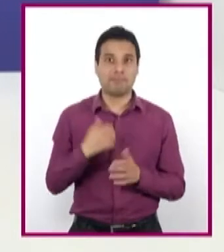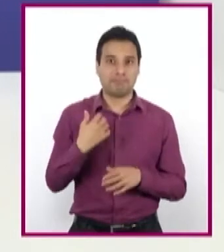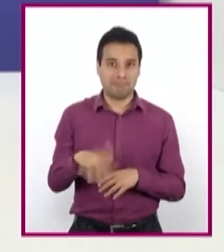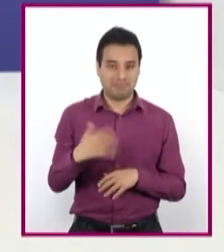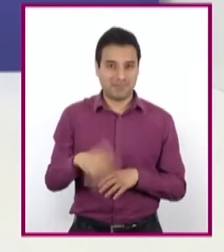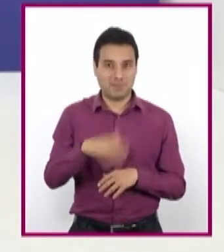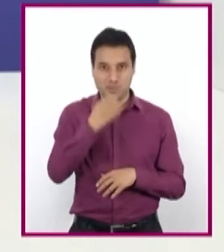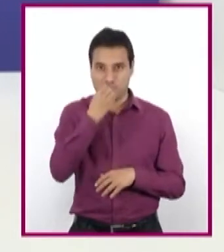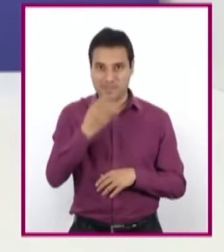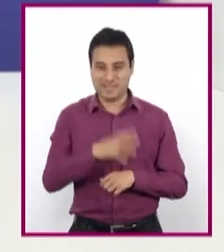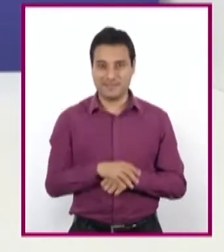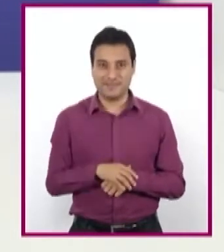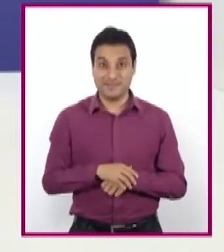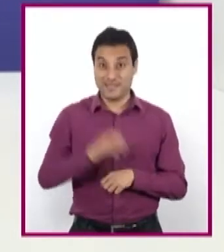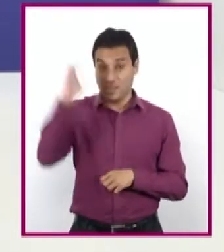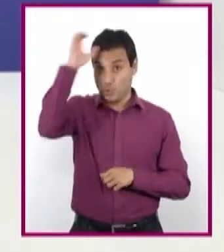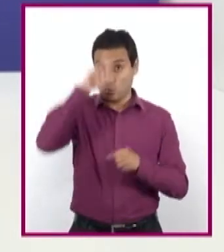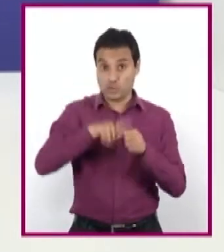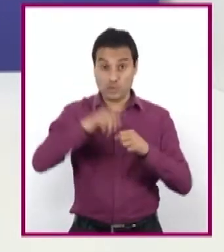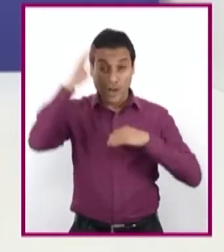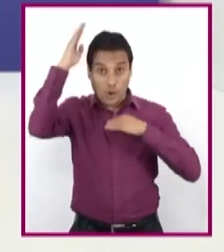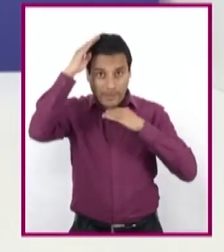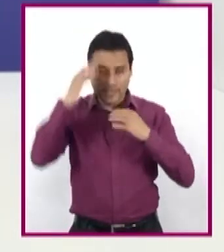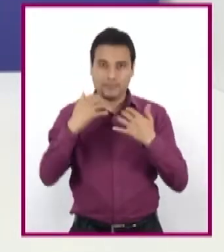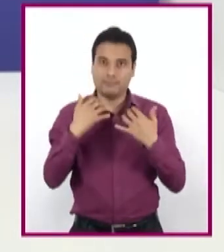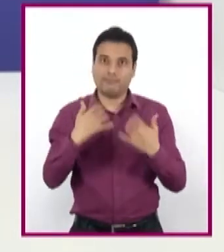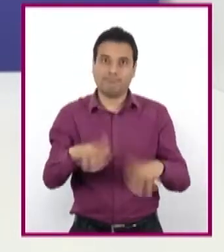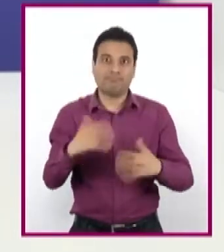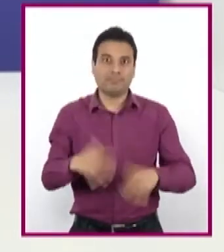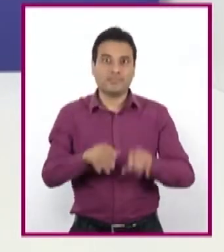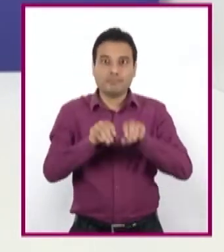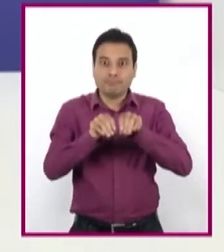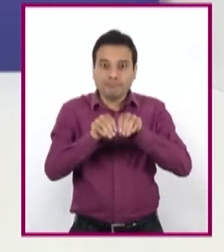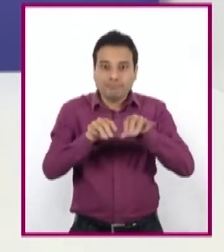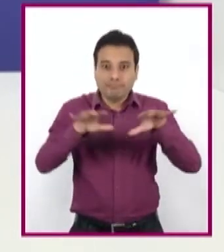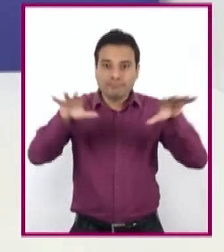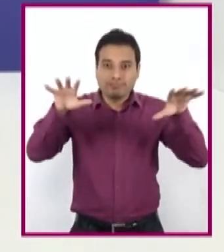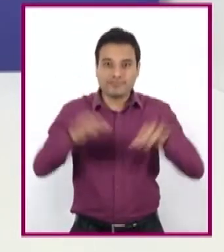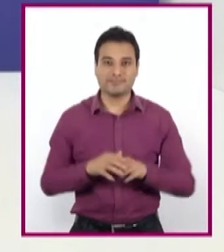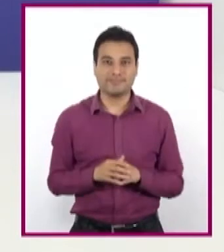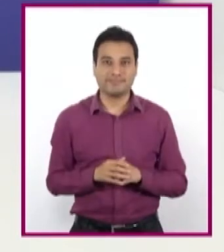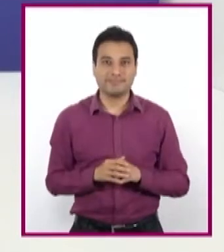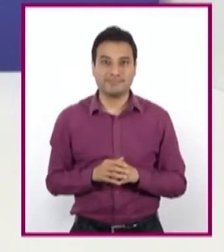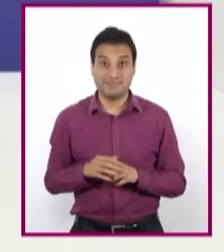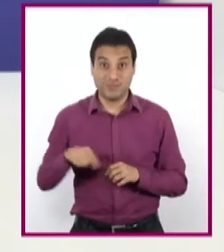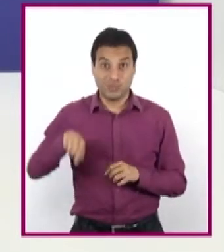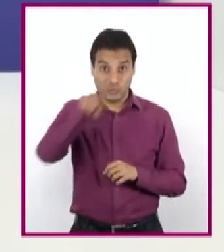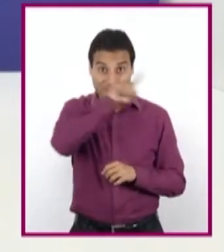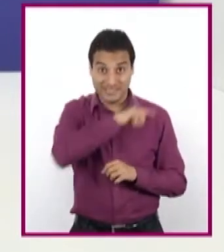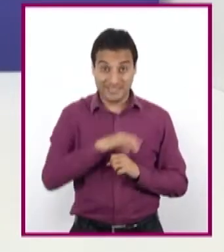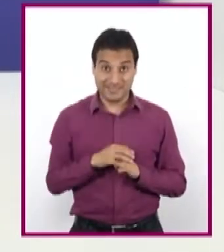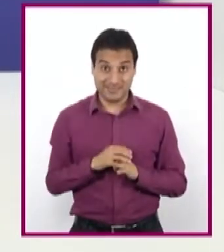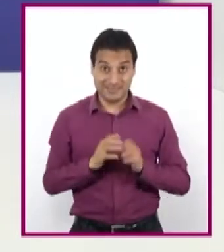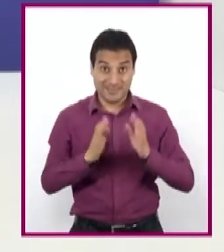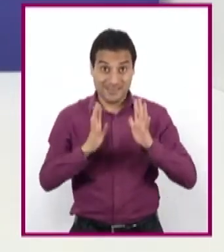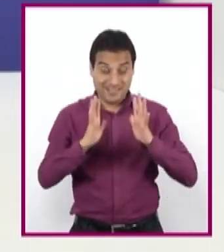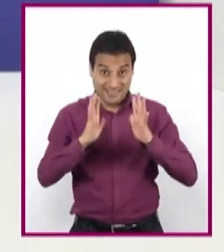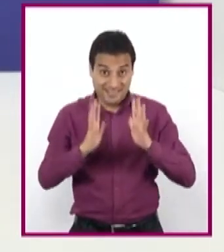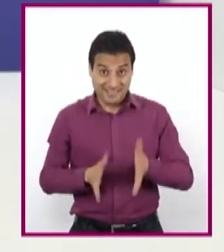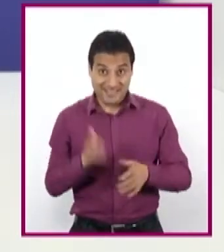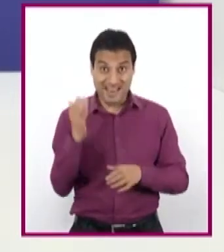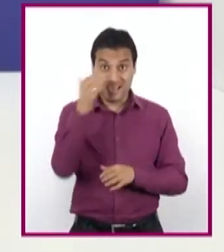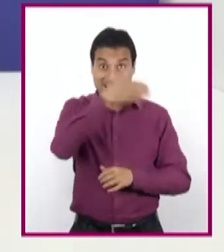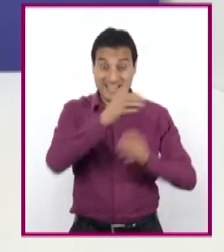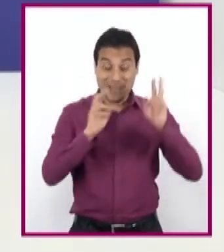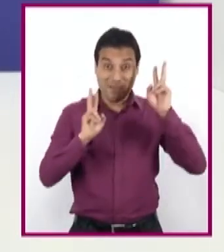impresionante la influencia de la cultura olmeca en territorios tan amplios de Mesoamérica. ¿Ustedes han tenido oportunidad de visitar alguno